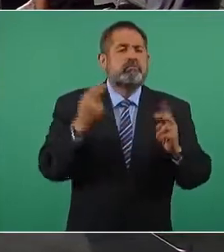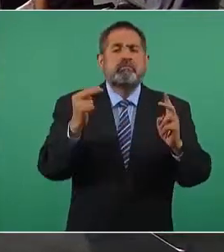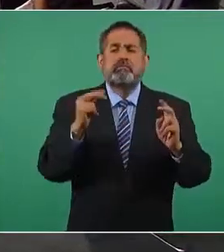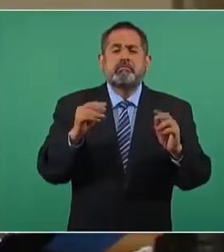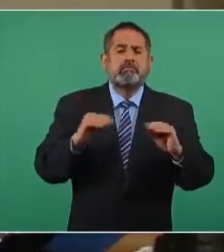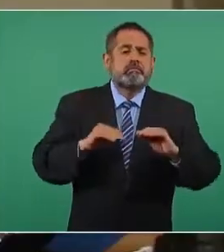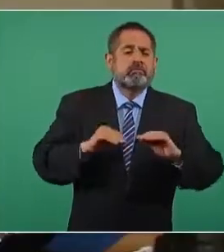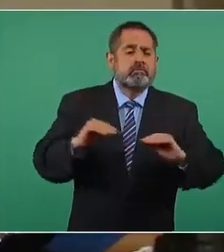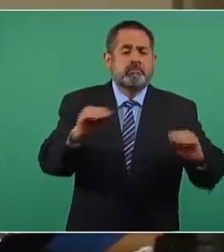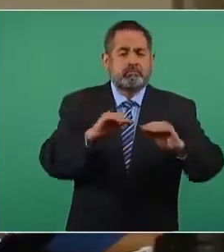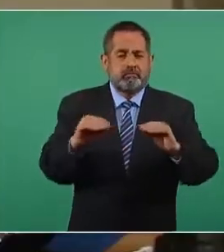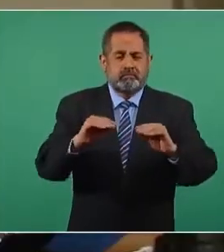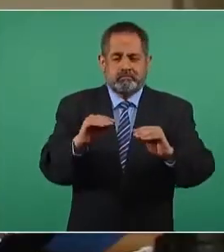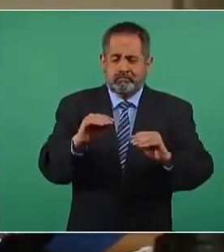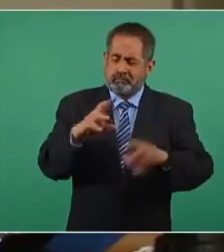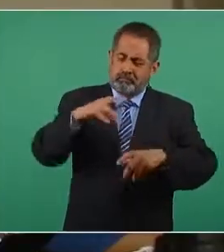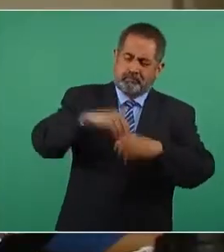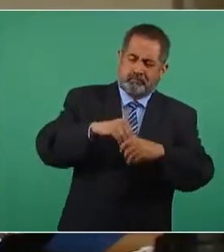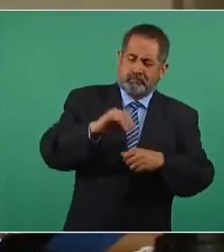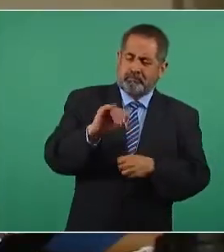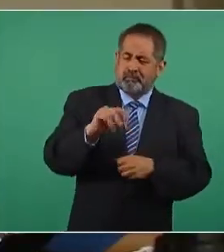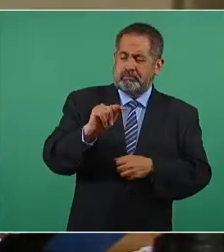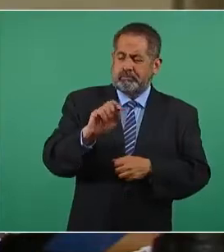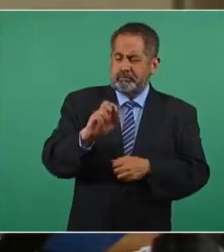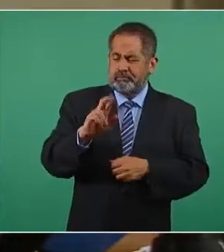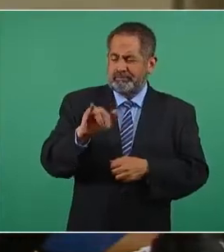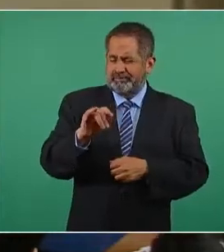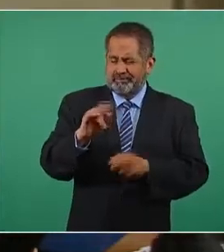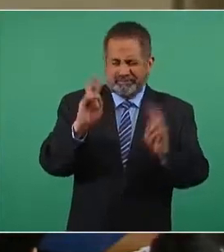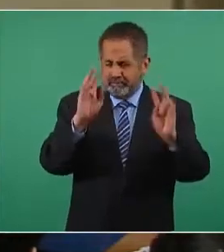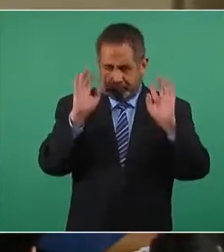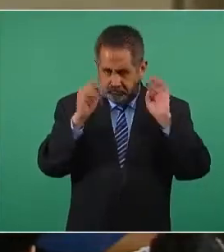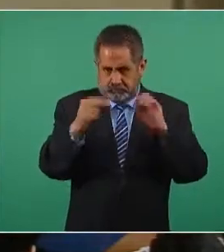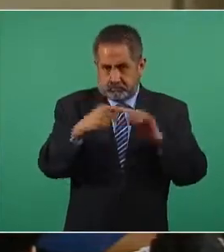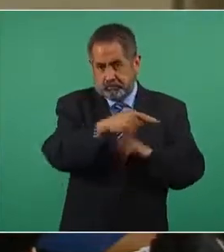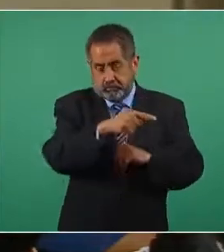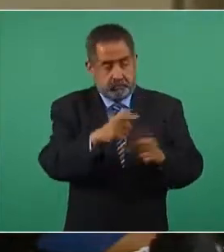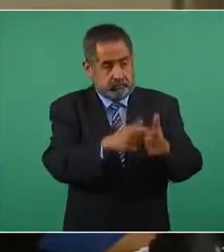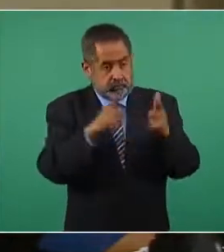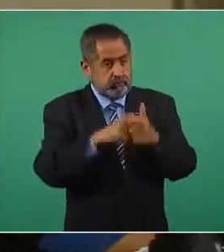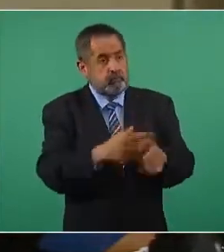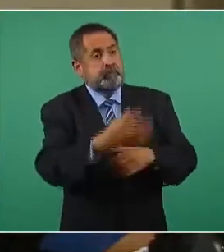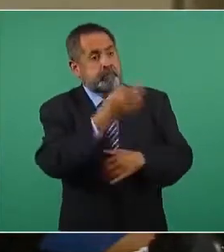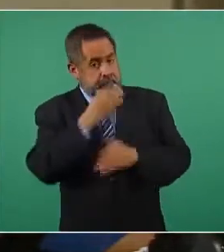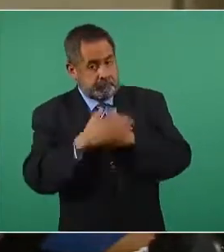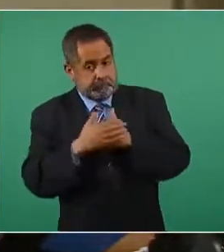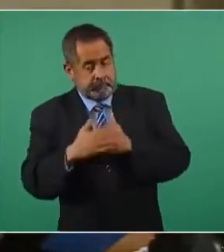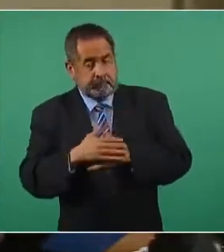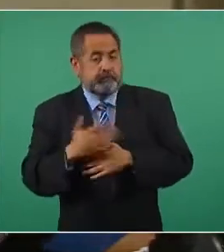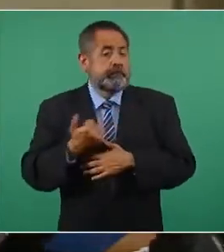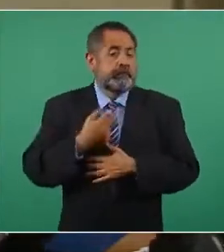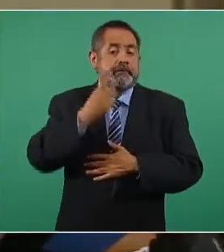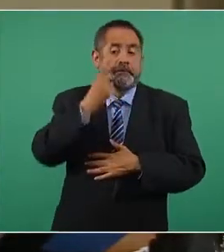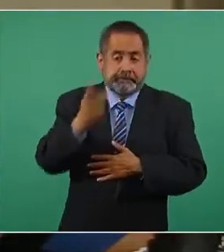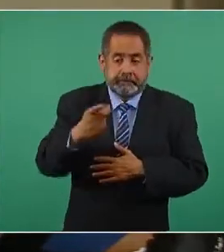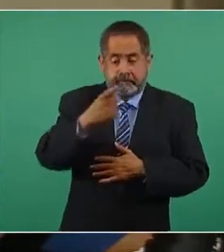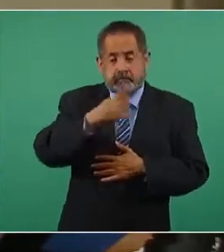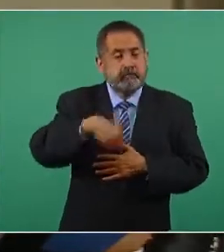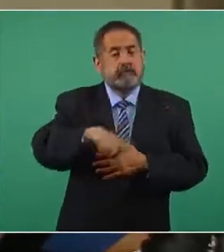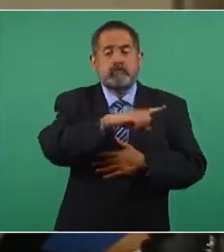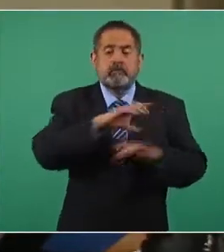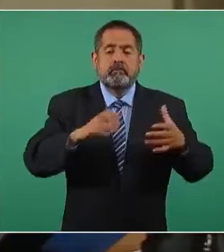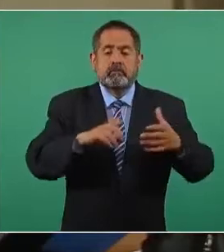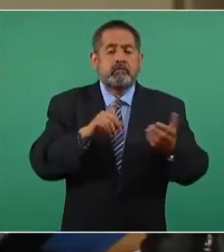Movimiento Magisterial Interino por la Estabilidad Laboral, si mal no lo recuerdo, en donde, bueno, ellos manifiestan una situación en